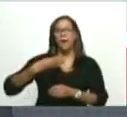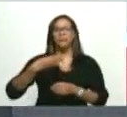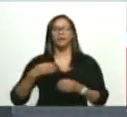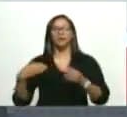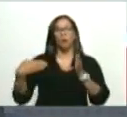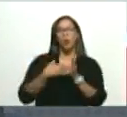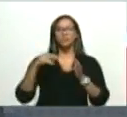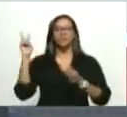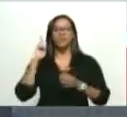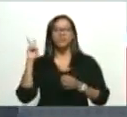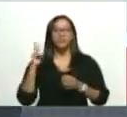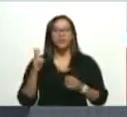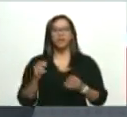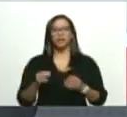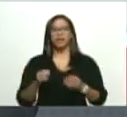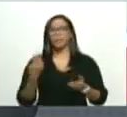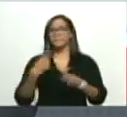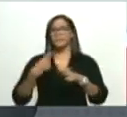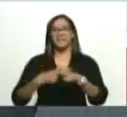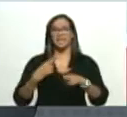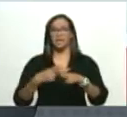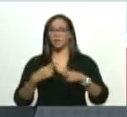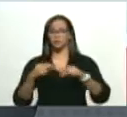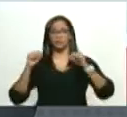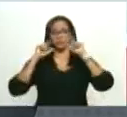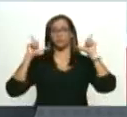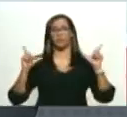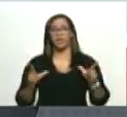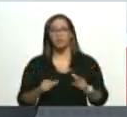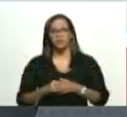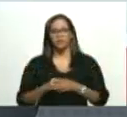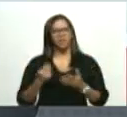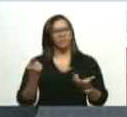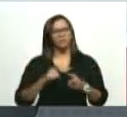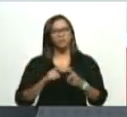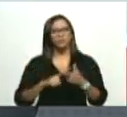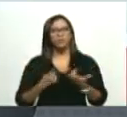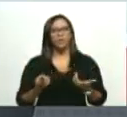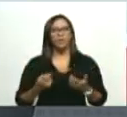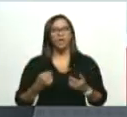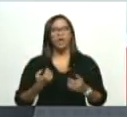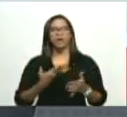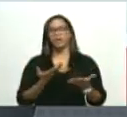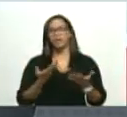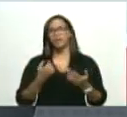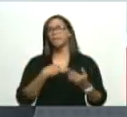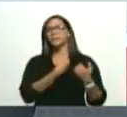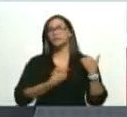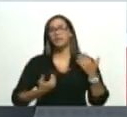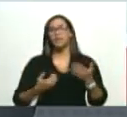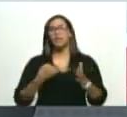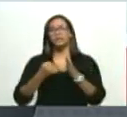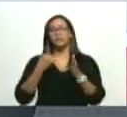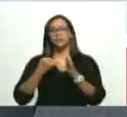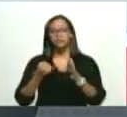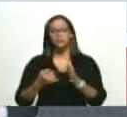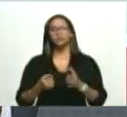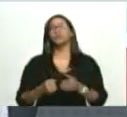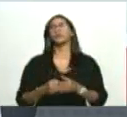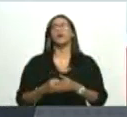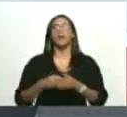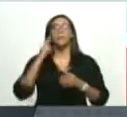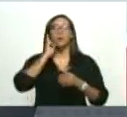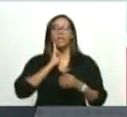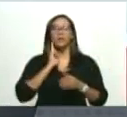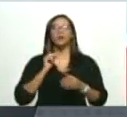Venezuela una amenaza inusual y extraordinaria. Y usted además es presidente del Instituto Simón Bolívar, también es vicecanciller para América del Norte. Uh-huh. ¿Cómo